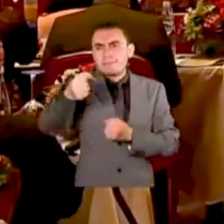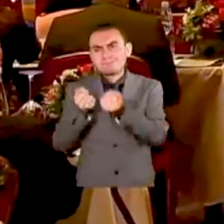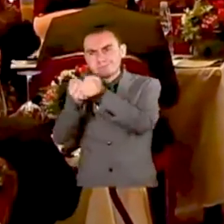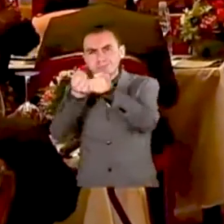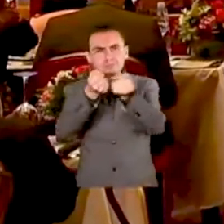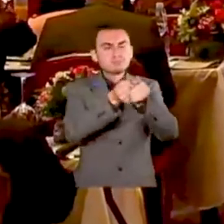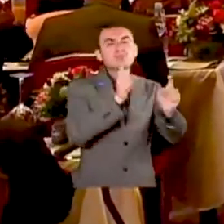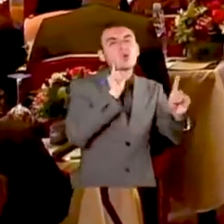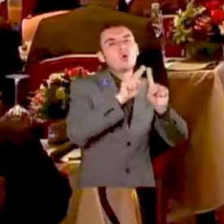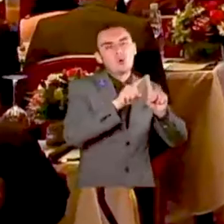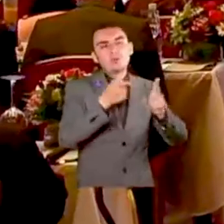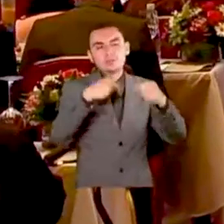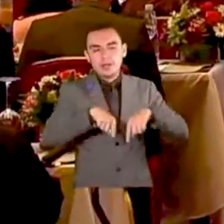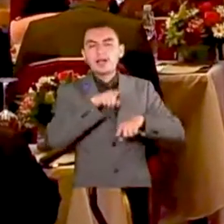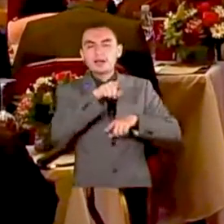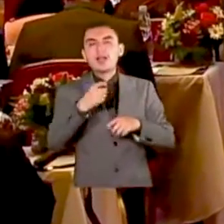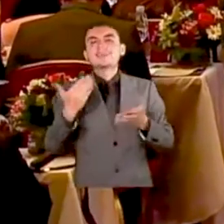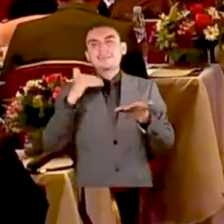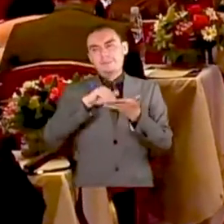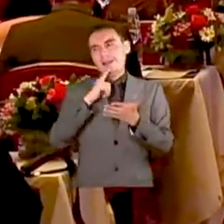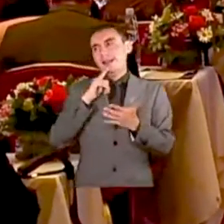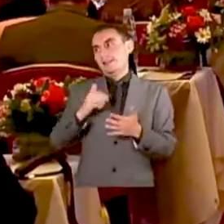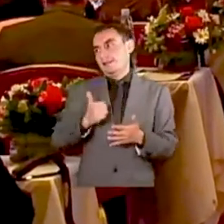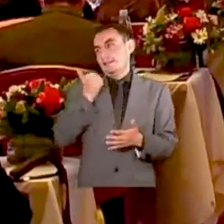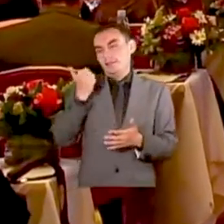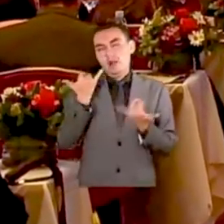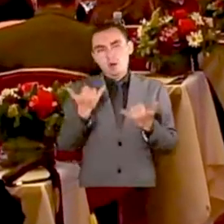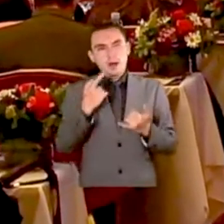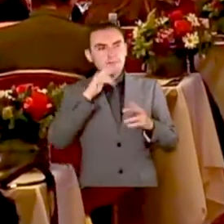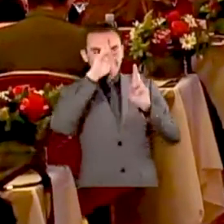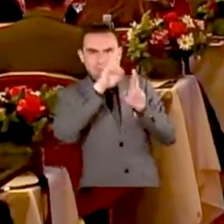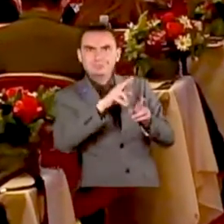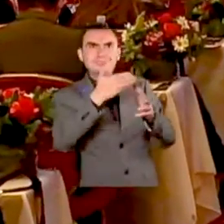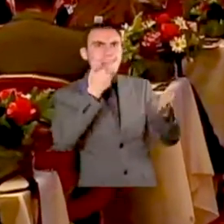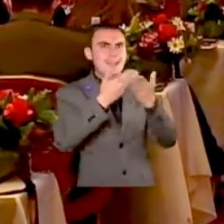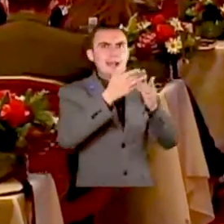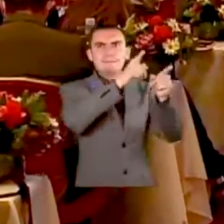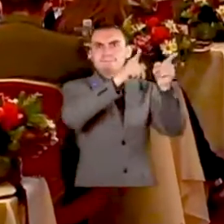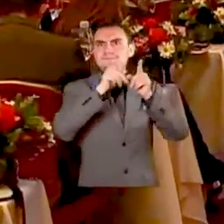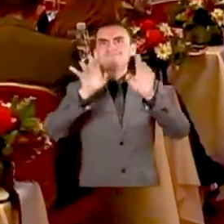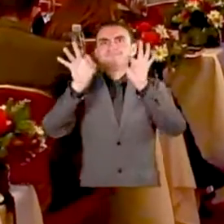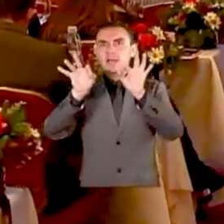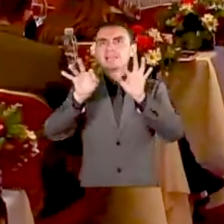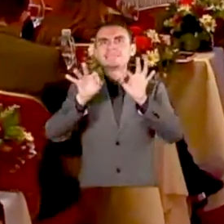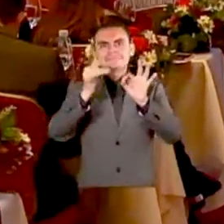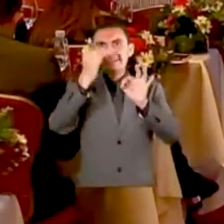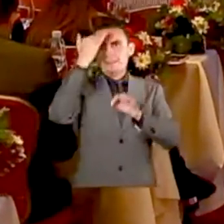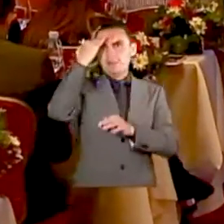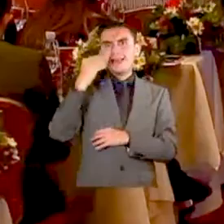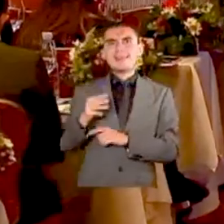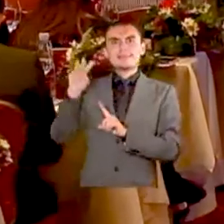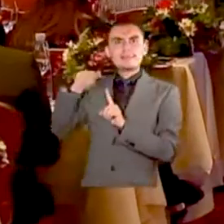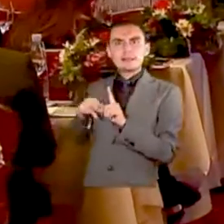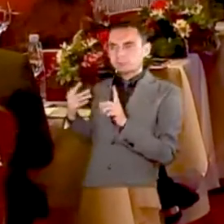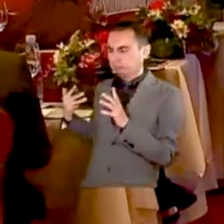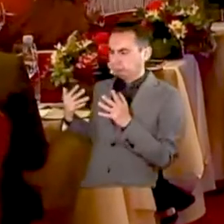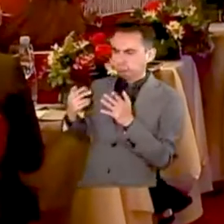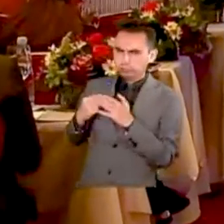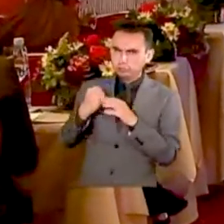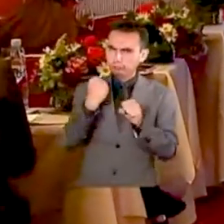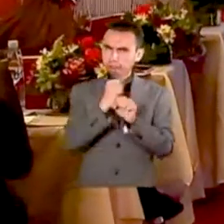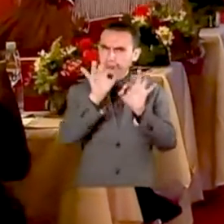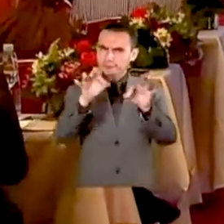distritales a las que aprovecho, procuradora, para hacerles un reconocimiento muy importante porque fueron 3 meses continuos de